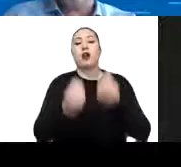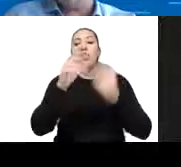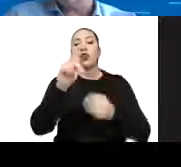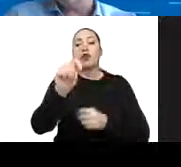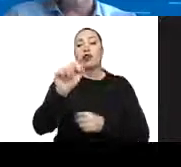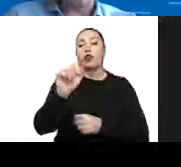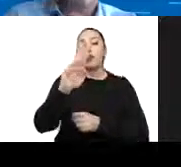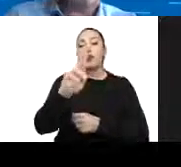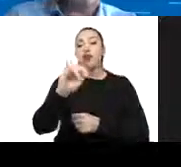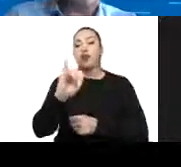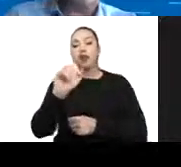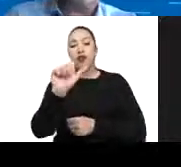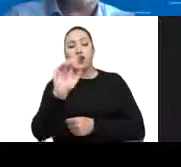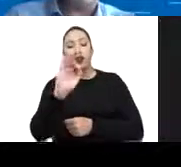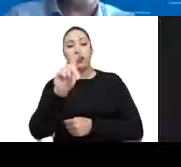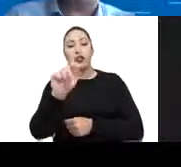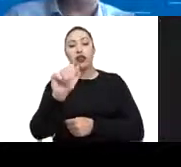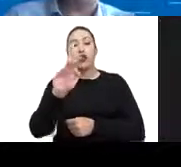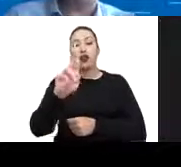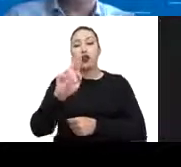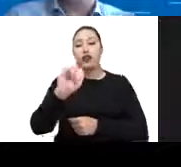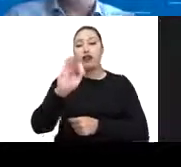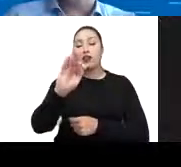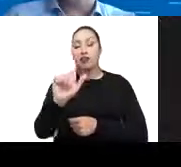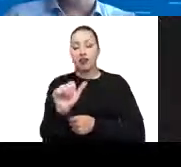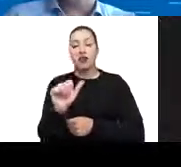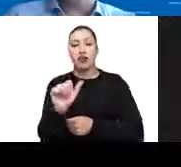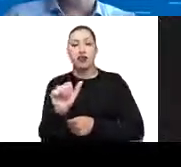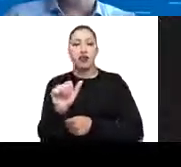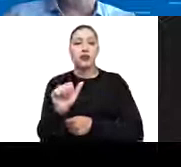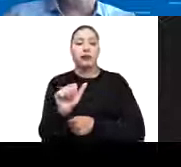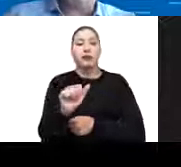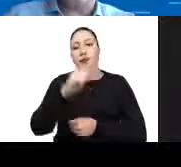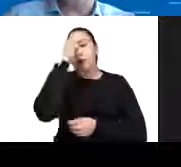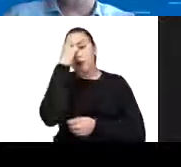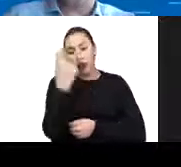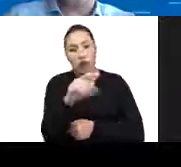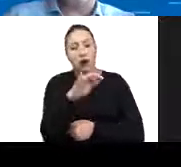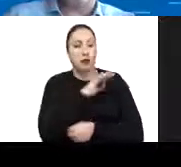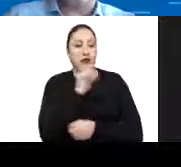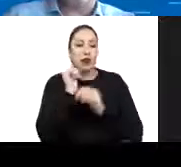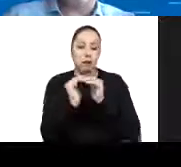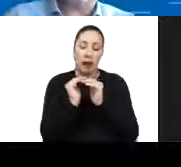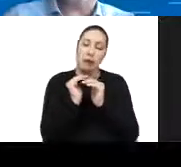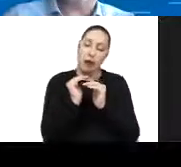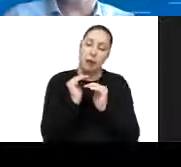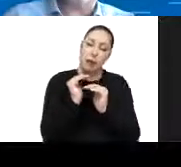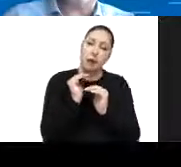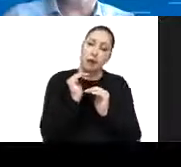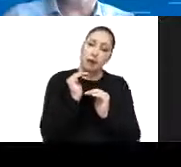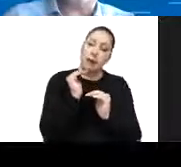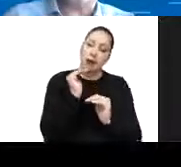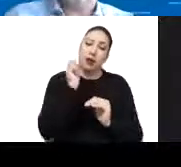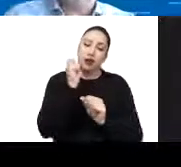de los recursos y ciertos recursos también para poder aumentar e invertir, ¿no? en la infraestructura